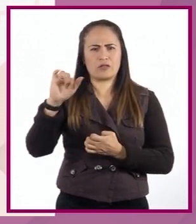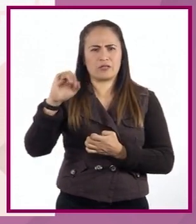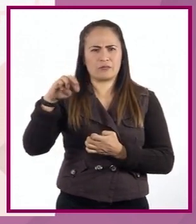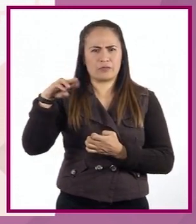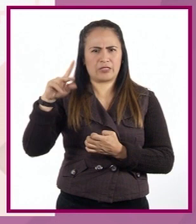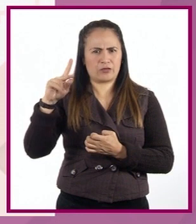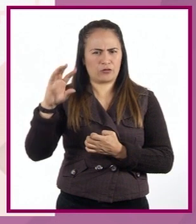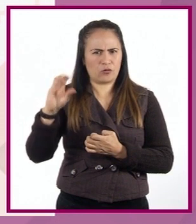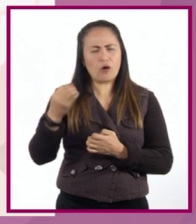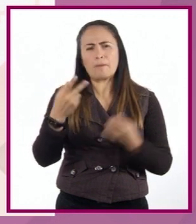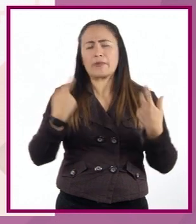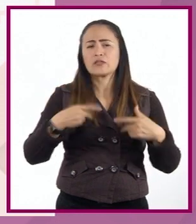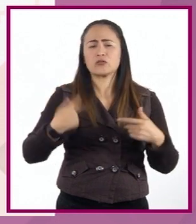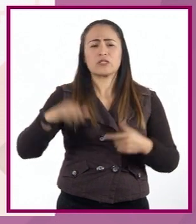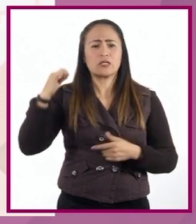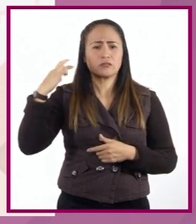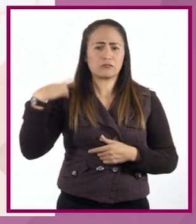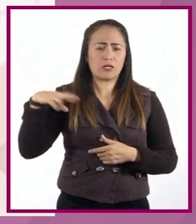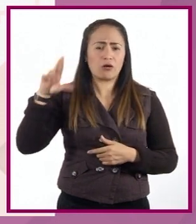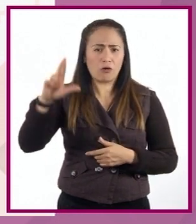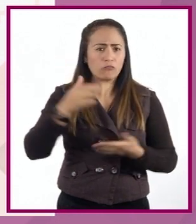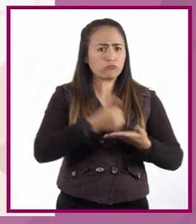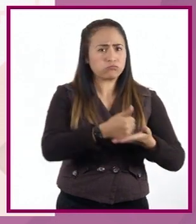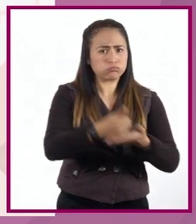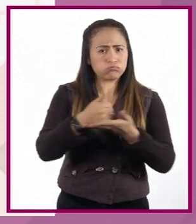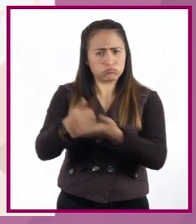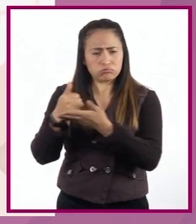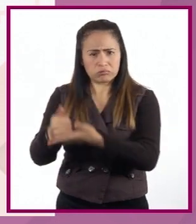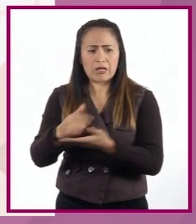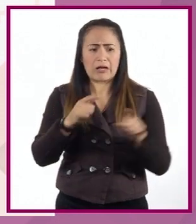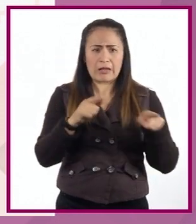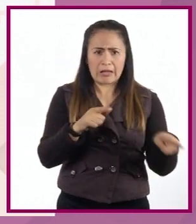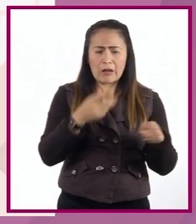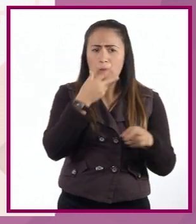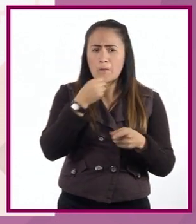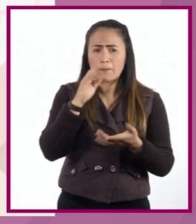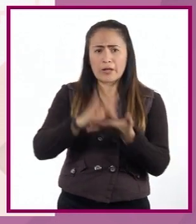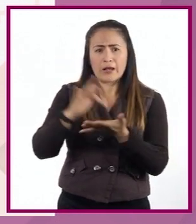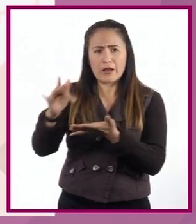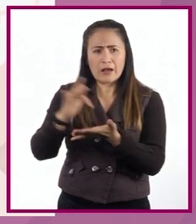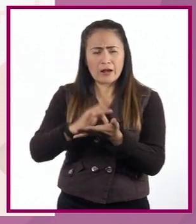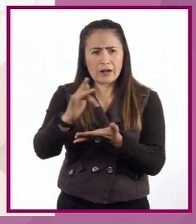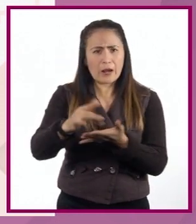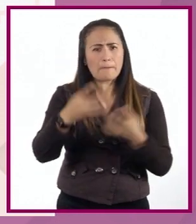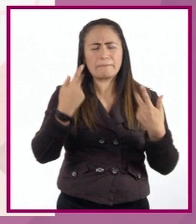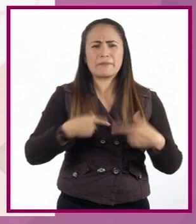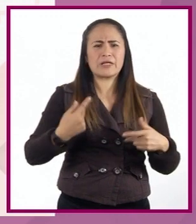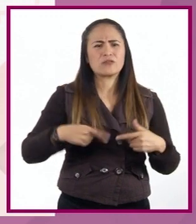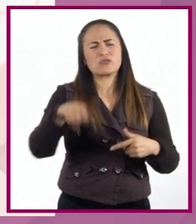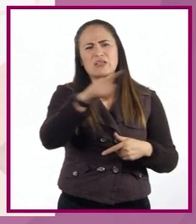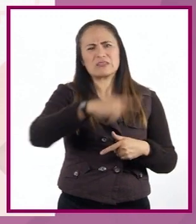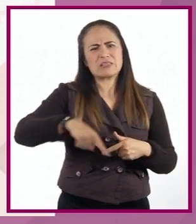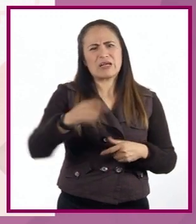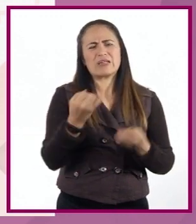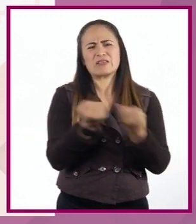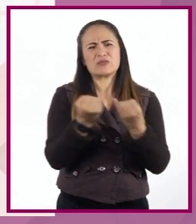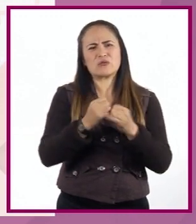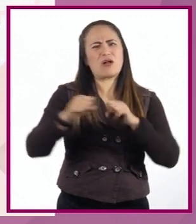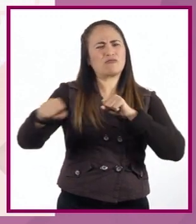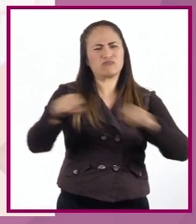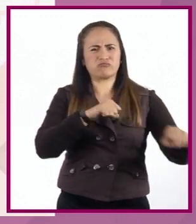brigadistas universitarios que han apoyado las tareas de recepción y envío de ayuda para los damnificados por los